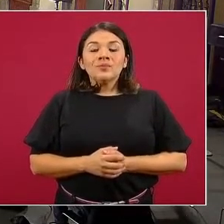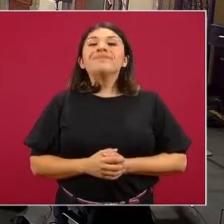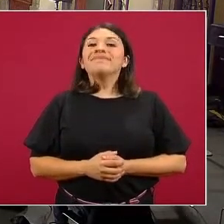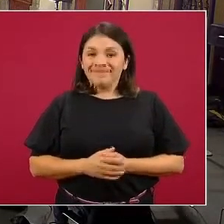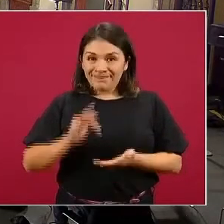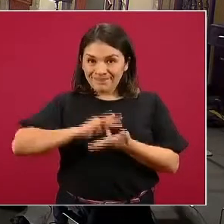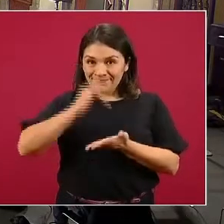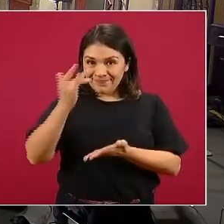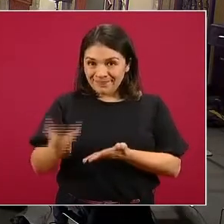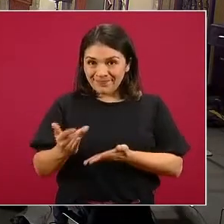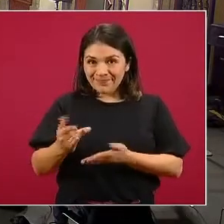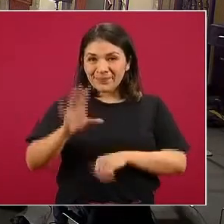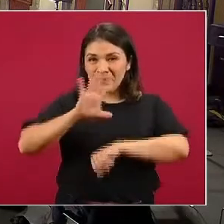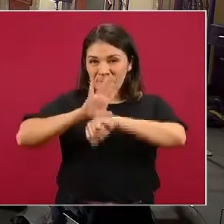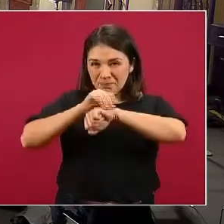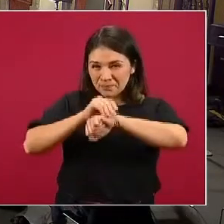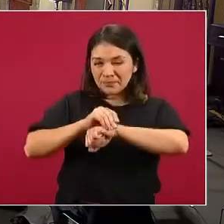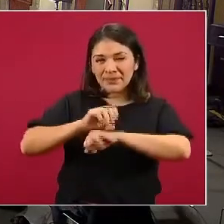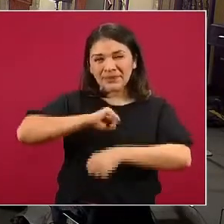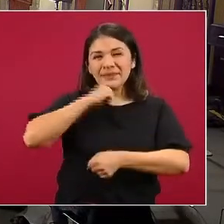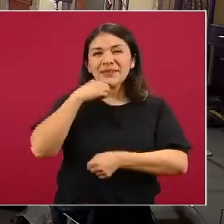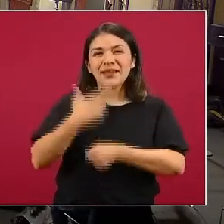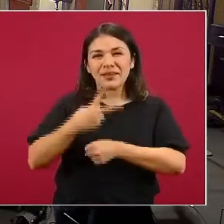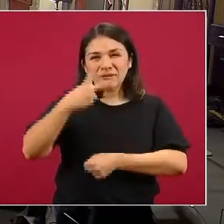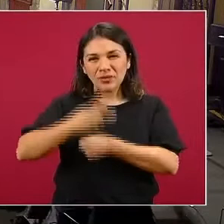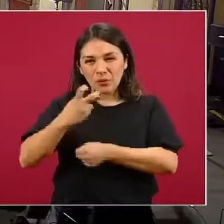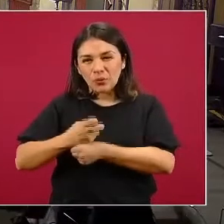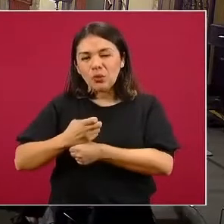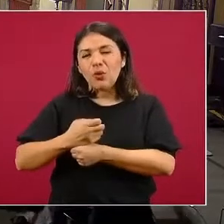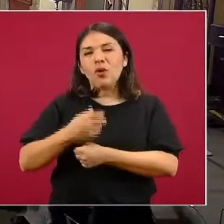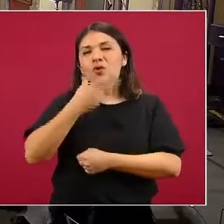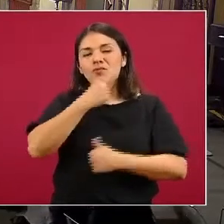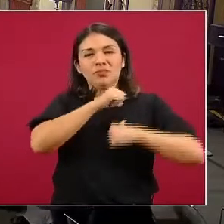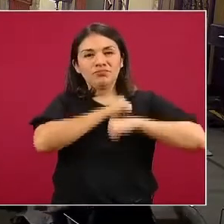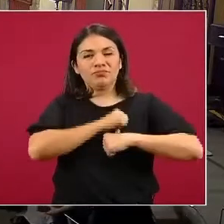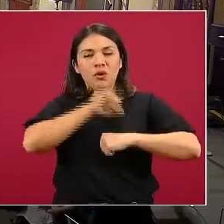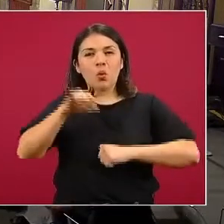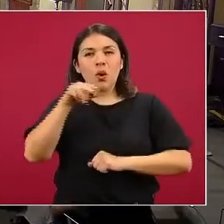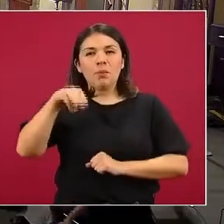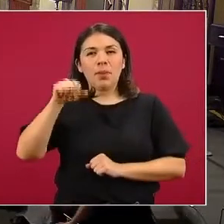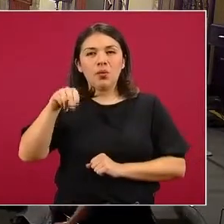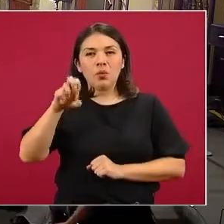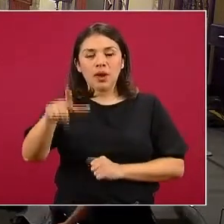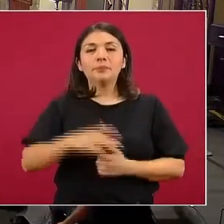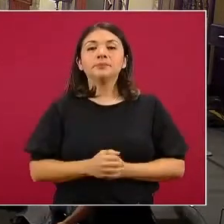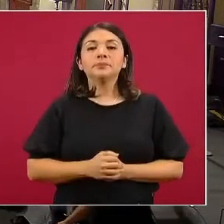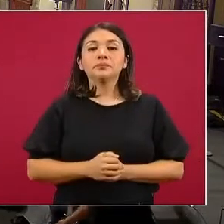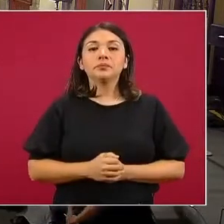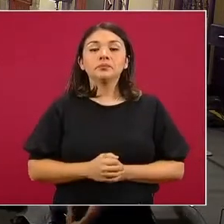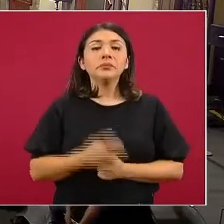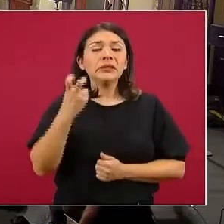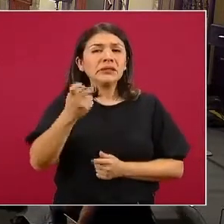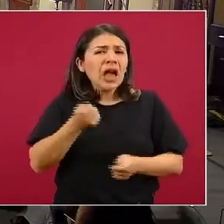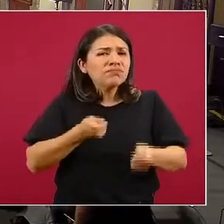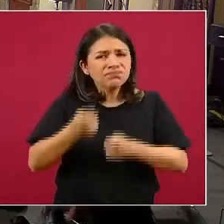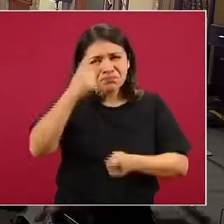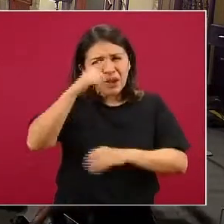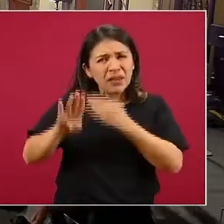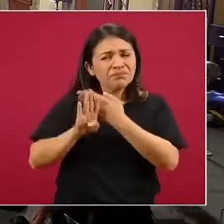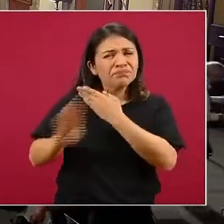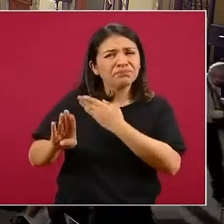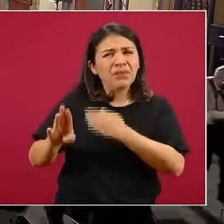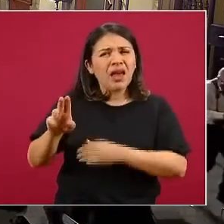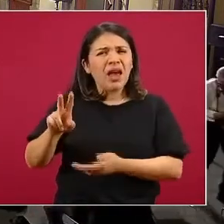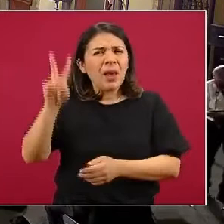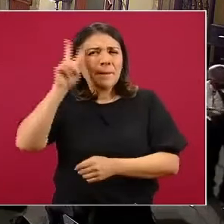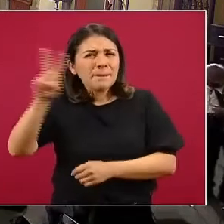Muchísimas gracias. Con su permiso, señor subsecretario, comisionado doctor Juan Manuel Quijada. Dentro de la Estrategia Nacional para la Prevención de